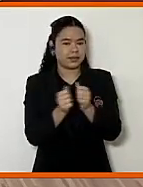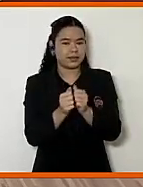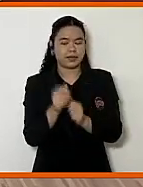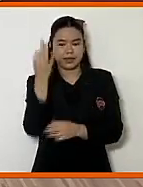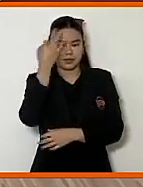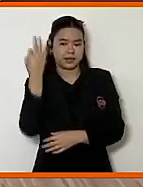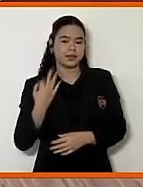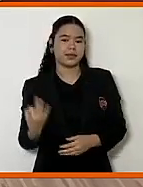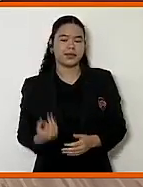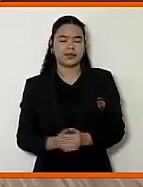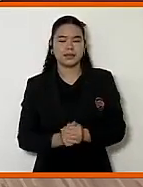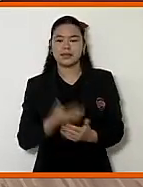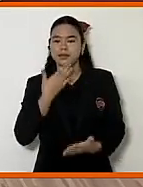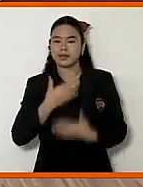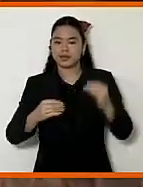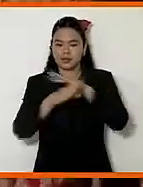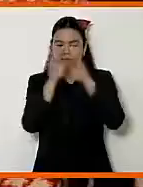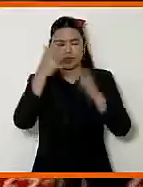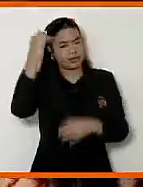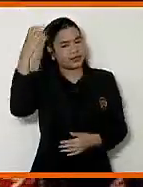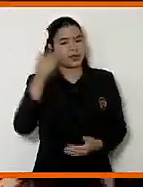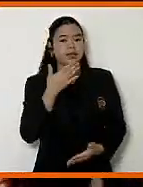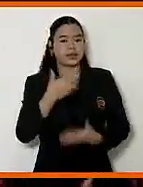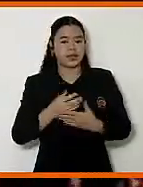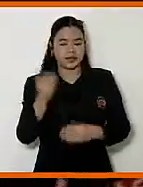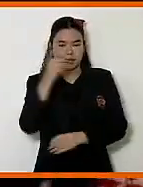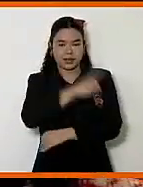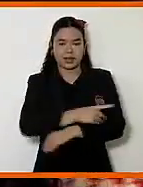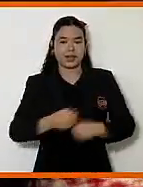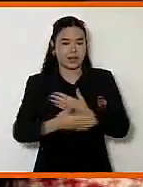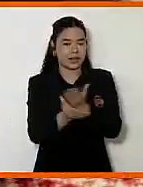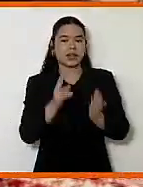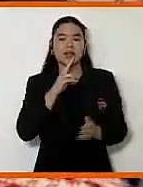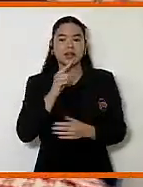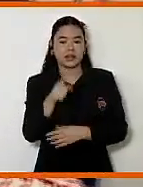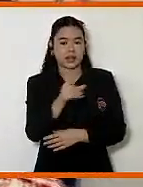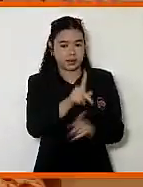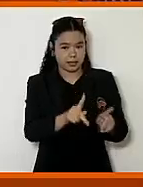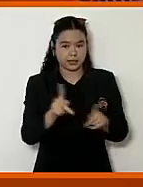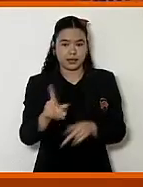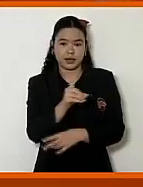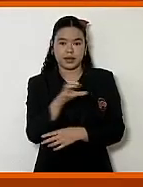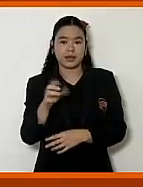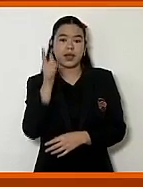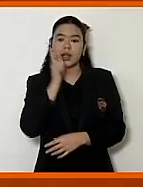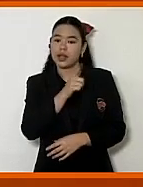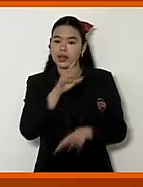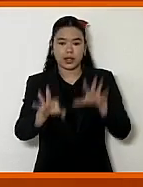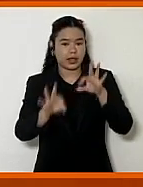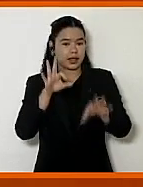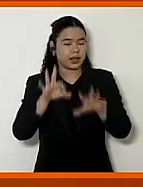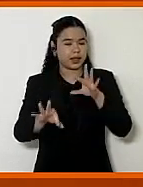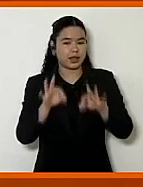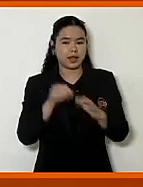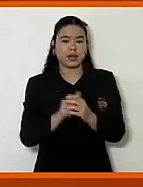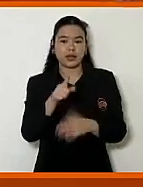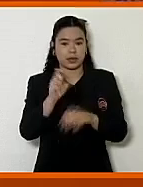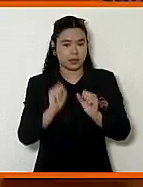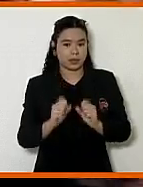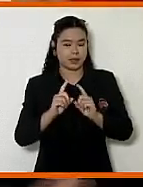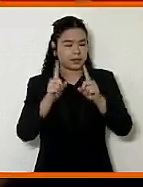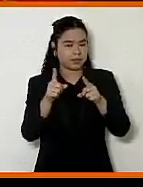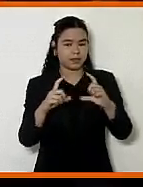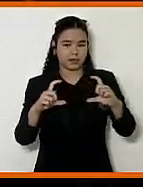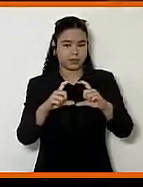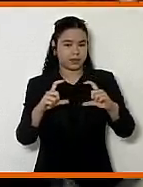Francisca muy buenos días charlin Buenos días Honduras si sos una persona con discapacidad loto te invita a identificarte tramitando tu